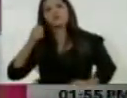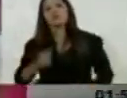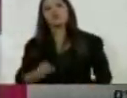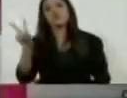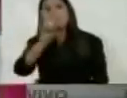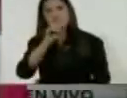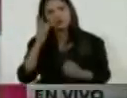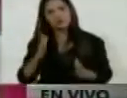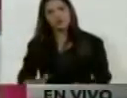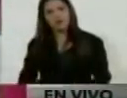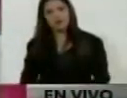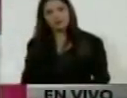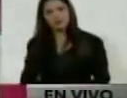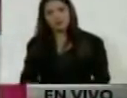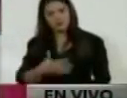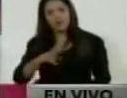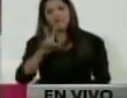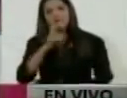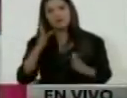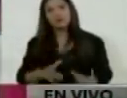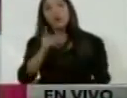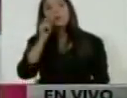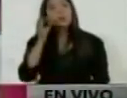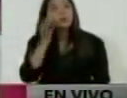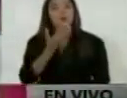venezolano, de ser venezolana?